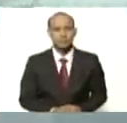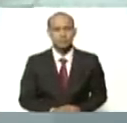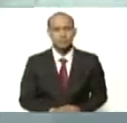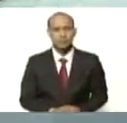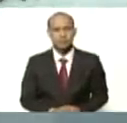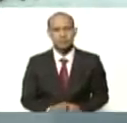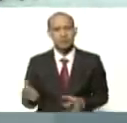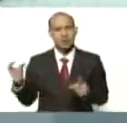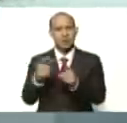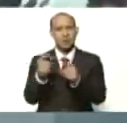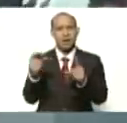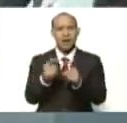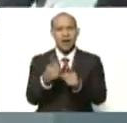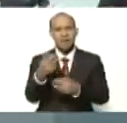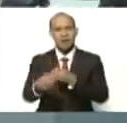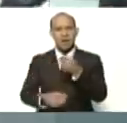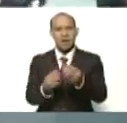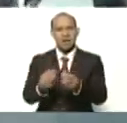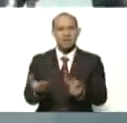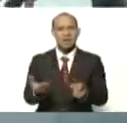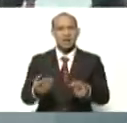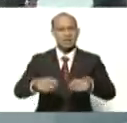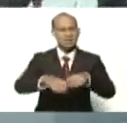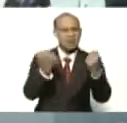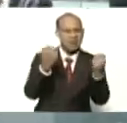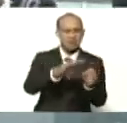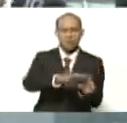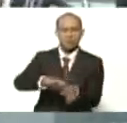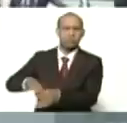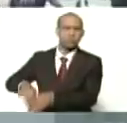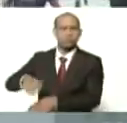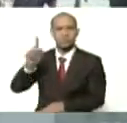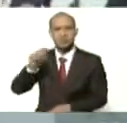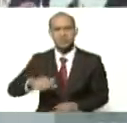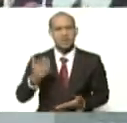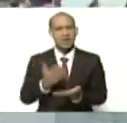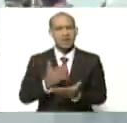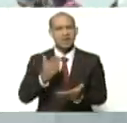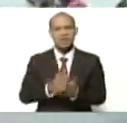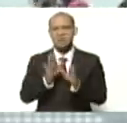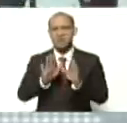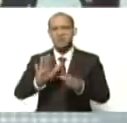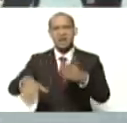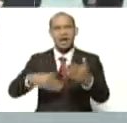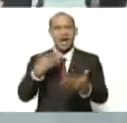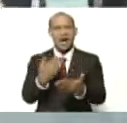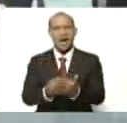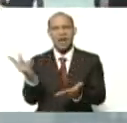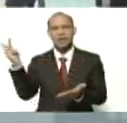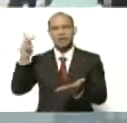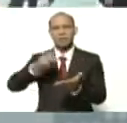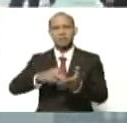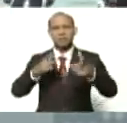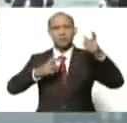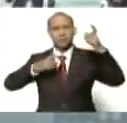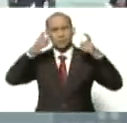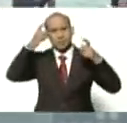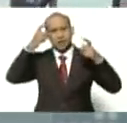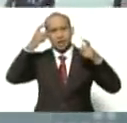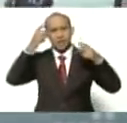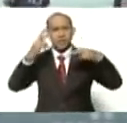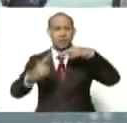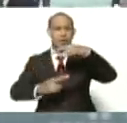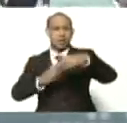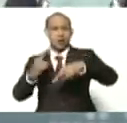de palabra y de acción maltratados y excluidos siempre fue así hasta que llegó el comandante hugo chávez y la